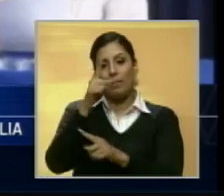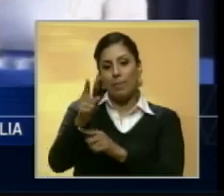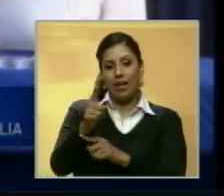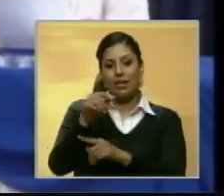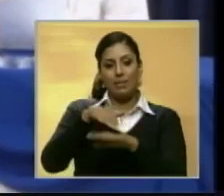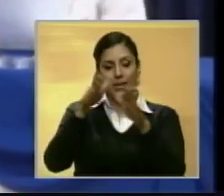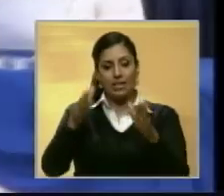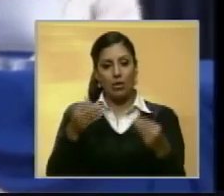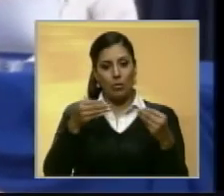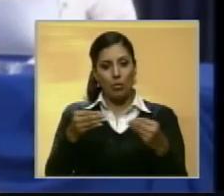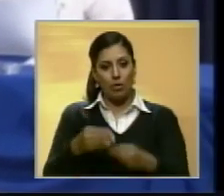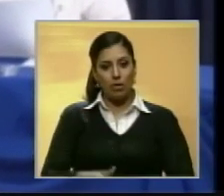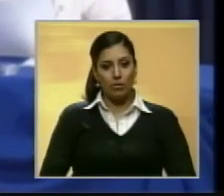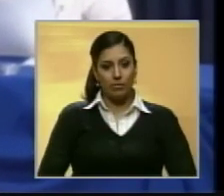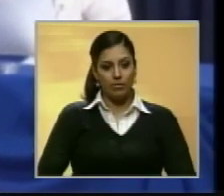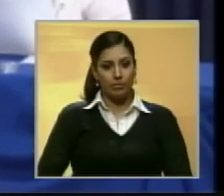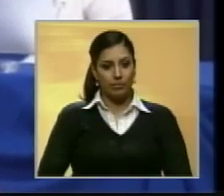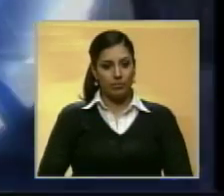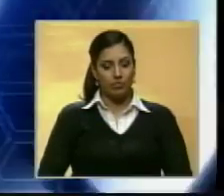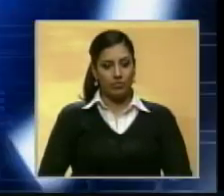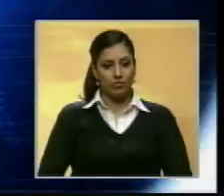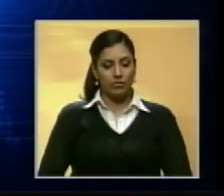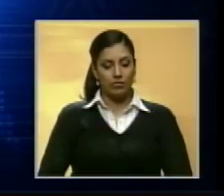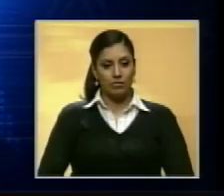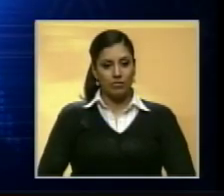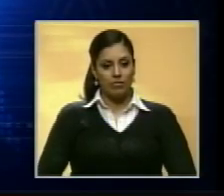por el Ministerio Público.